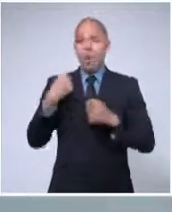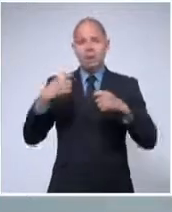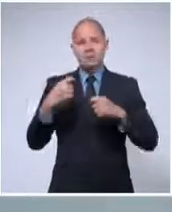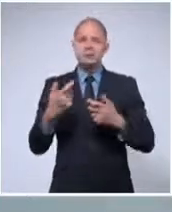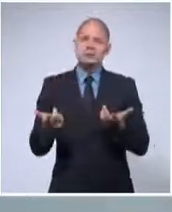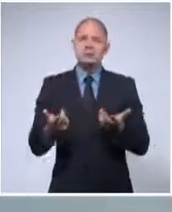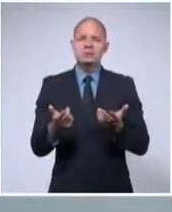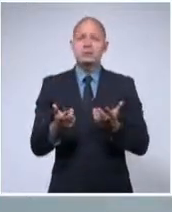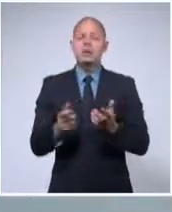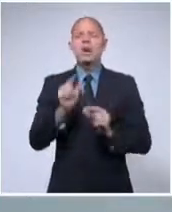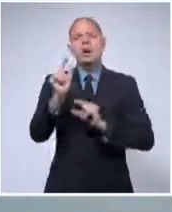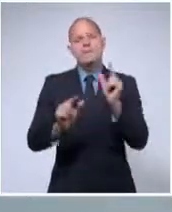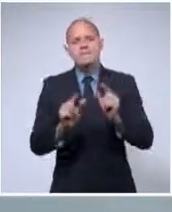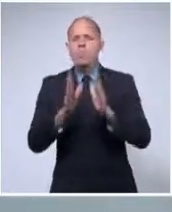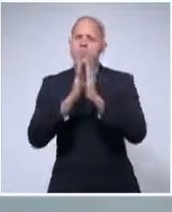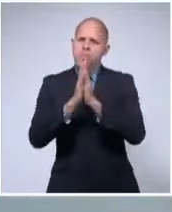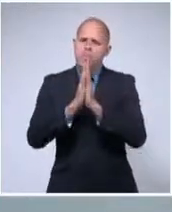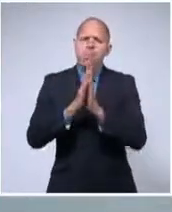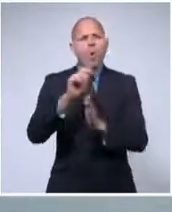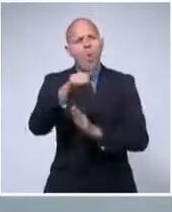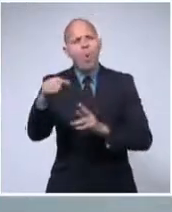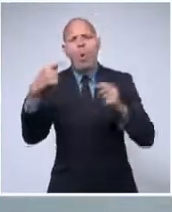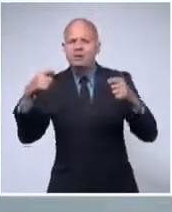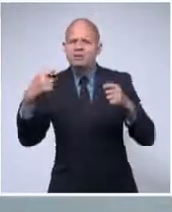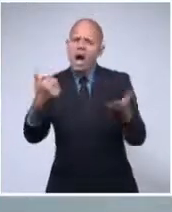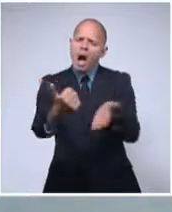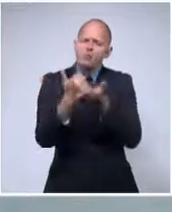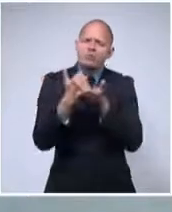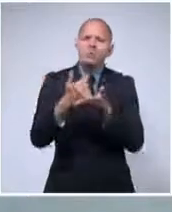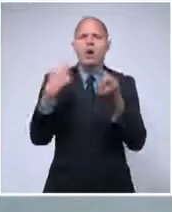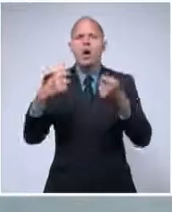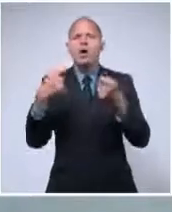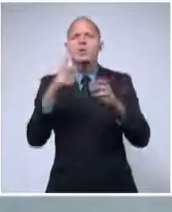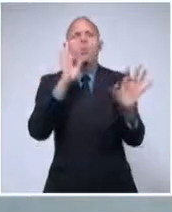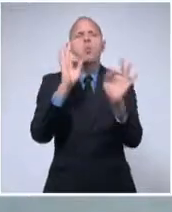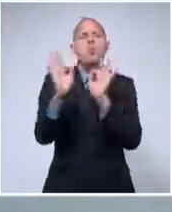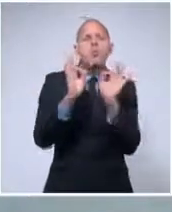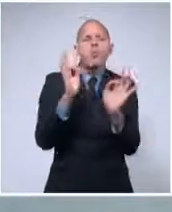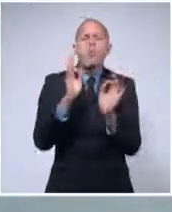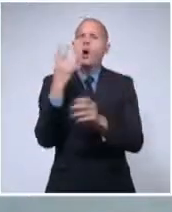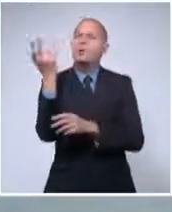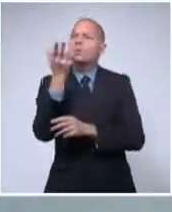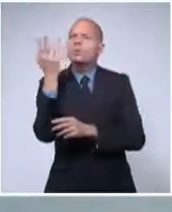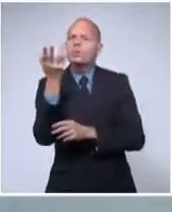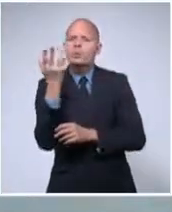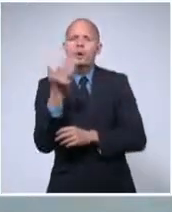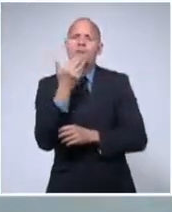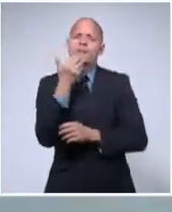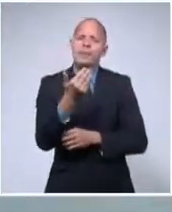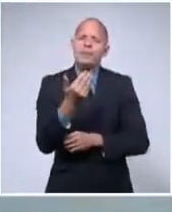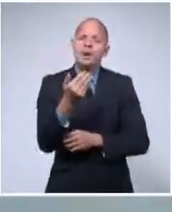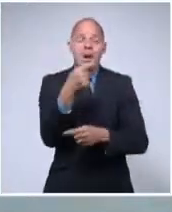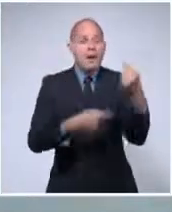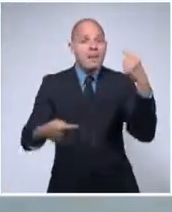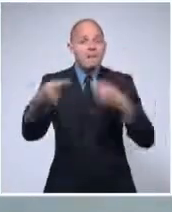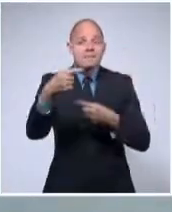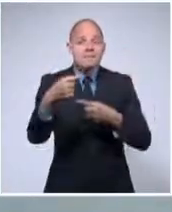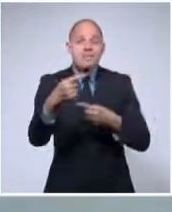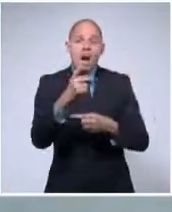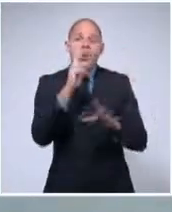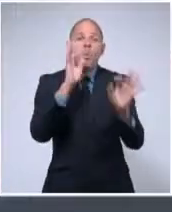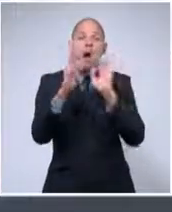compromiso colectivo y solidario, una cultura del cuidado que ponga en el centro la dignidad humana